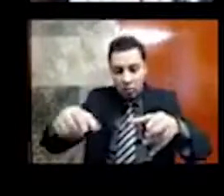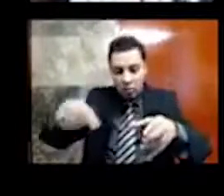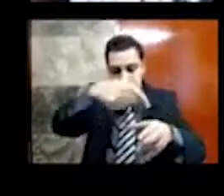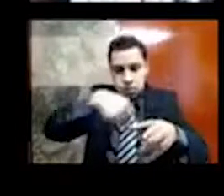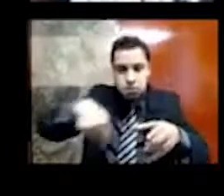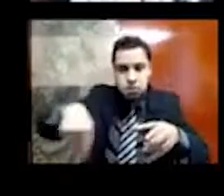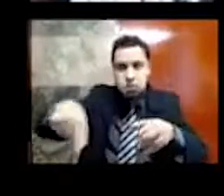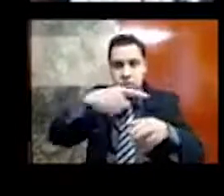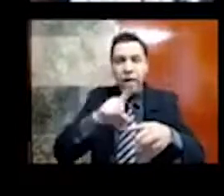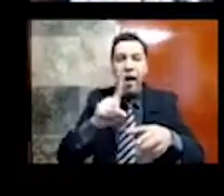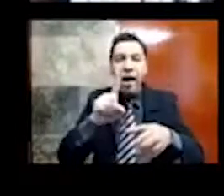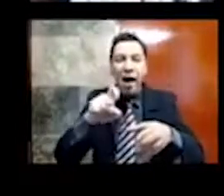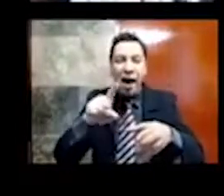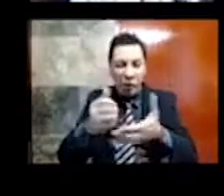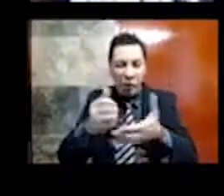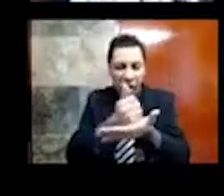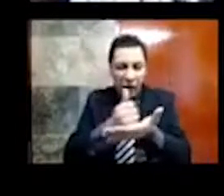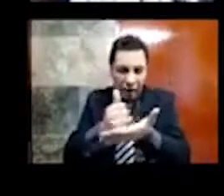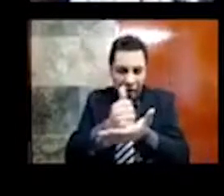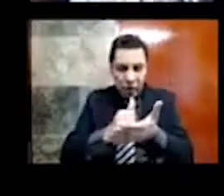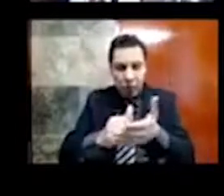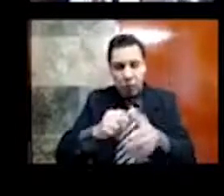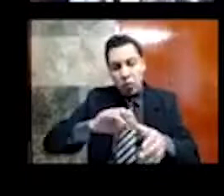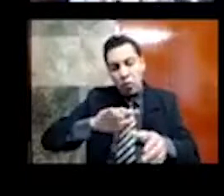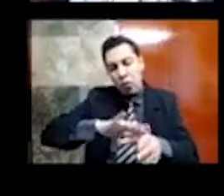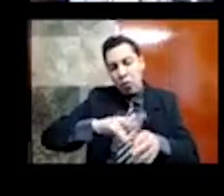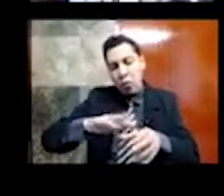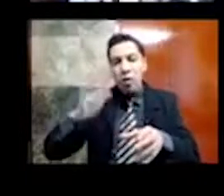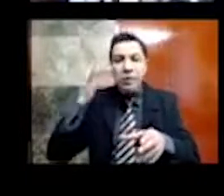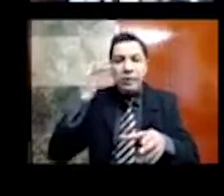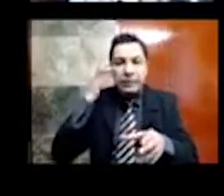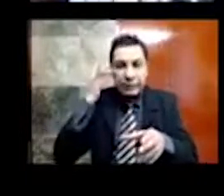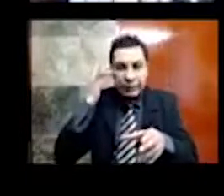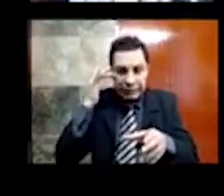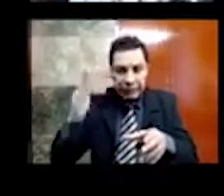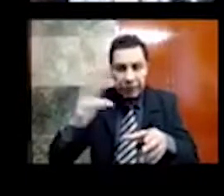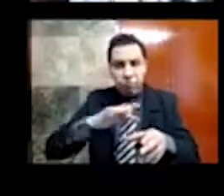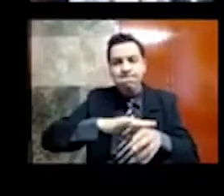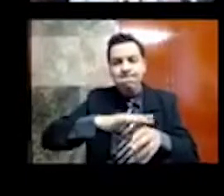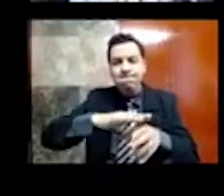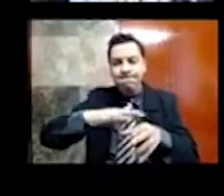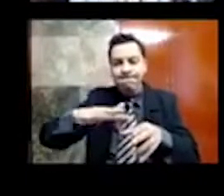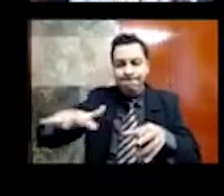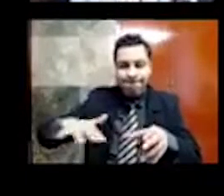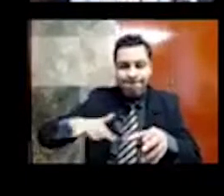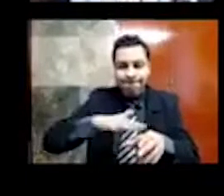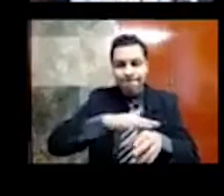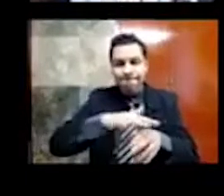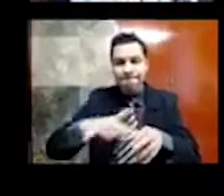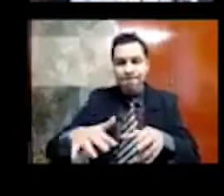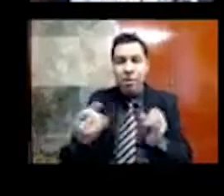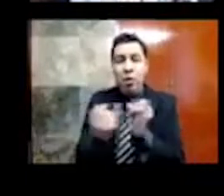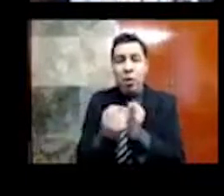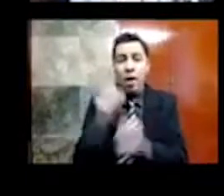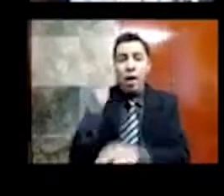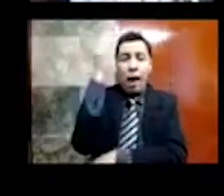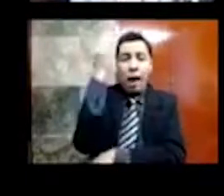sagrado, el Iztacuexoc, el aguejote blanco. El aguejote es un árbol sagrado de todo el